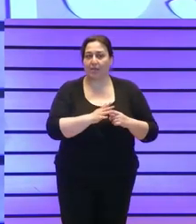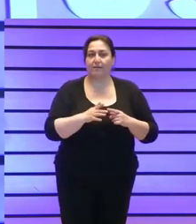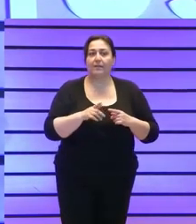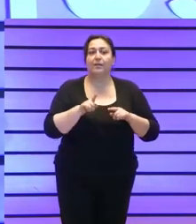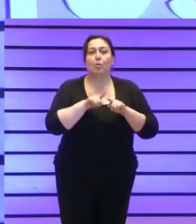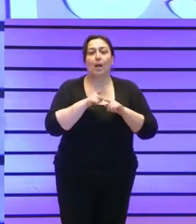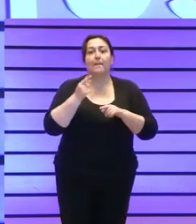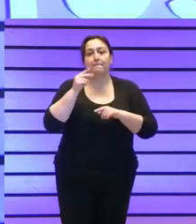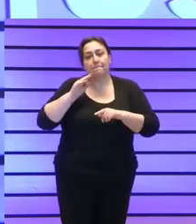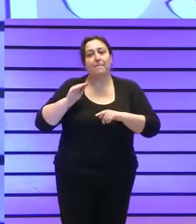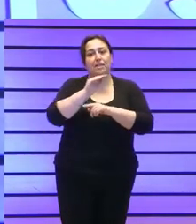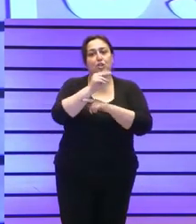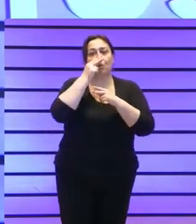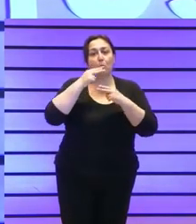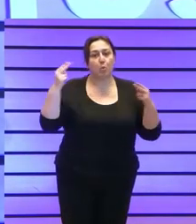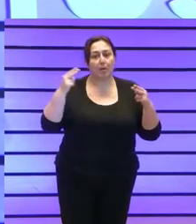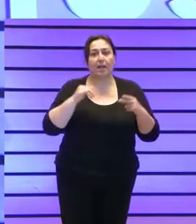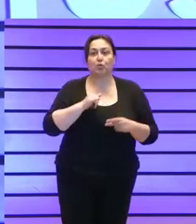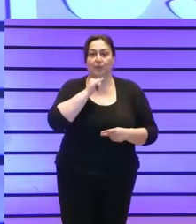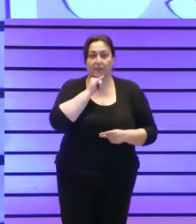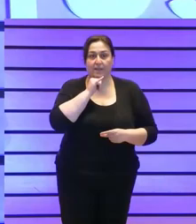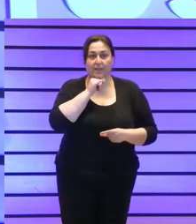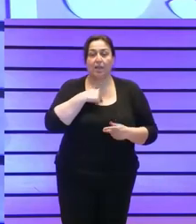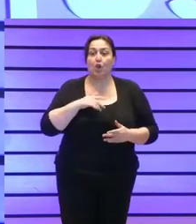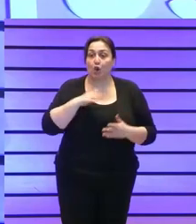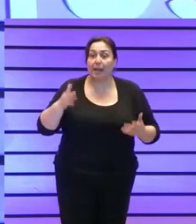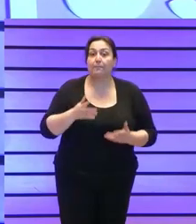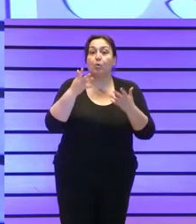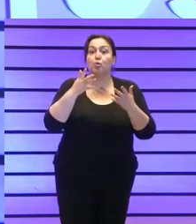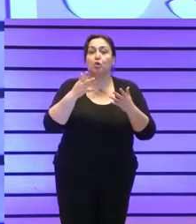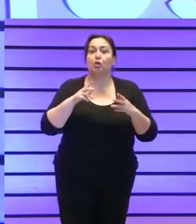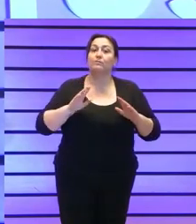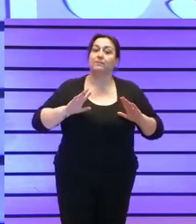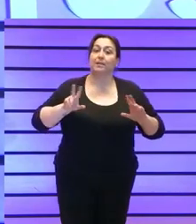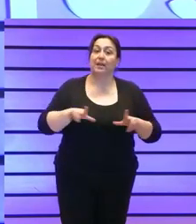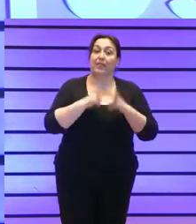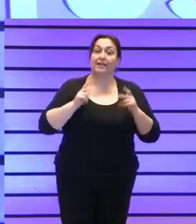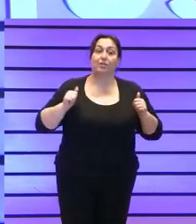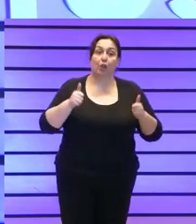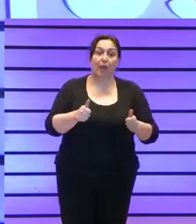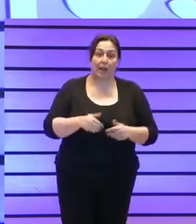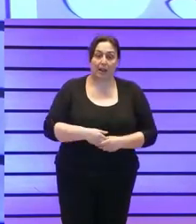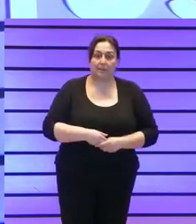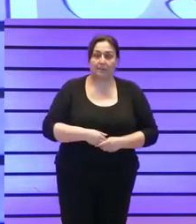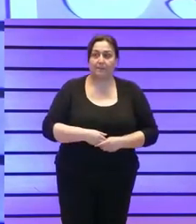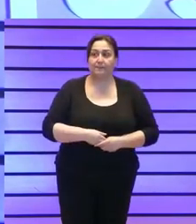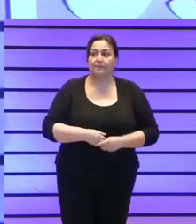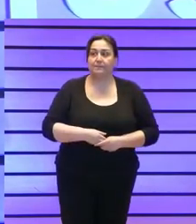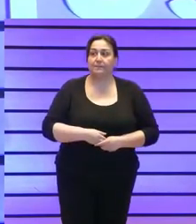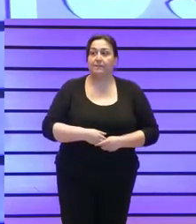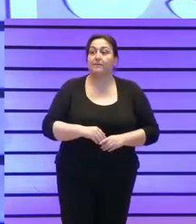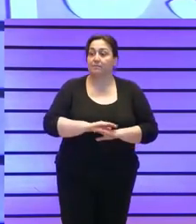una inversión pública suficiente y con el impulso de la iniciativa social Bueno pues